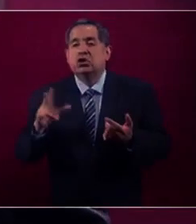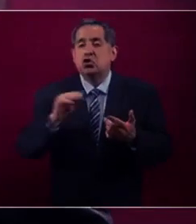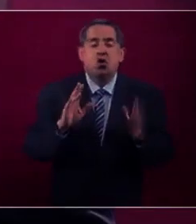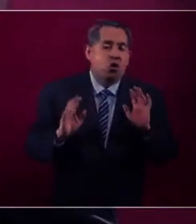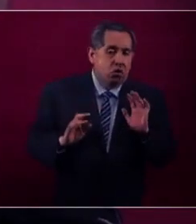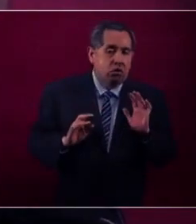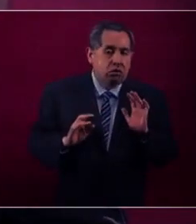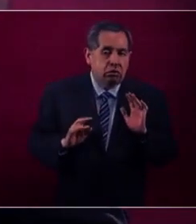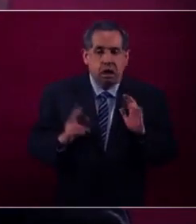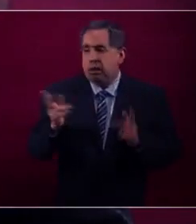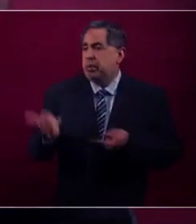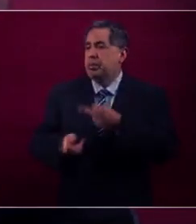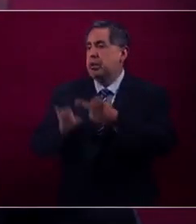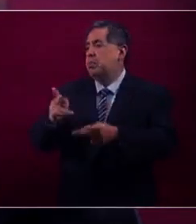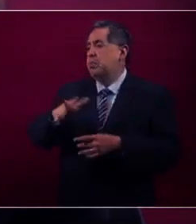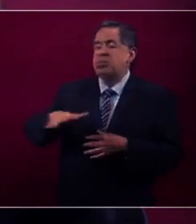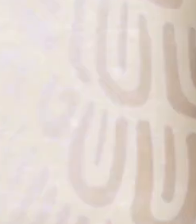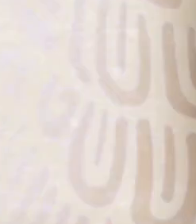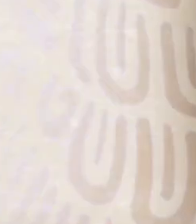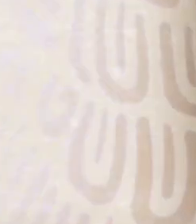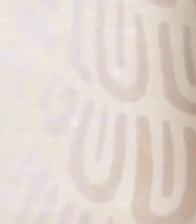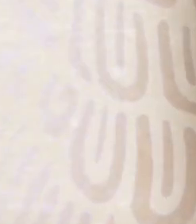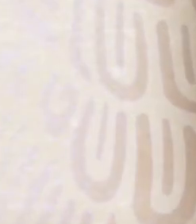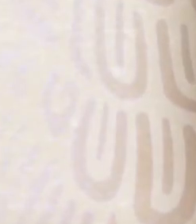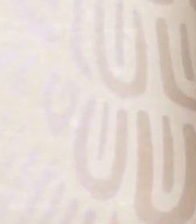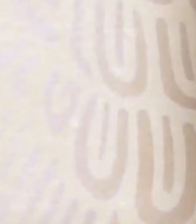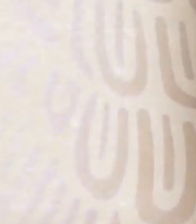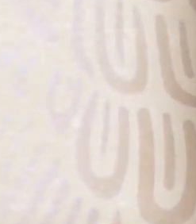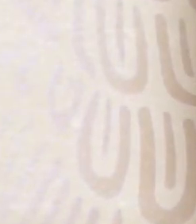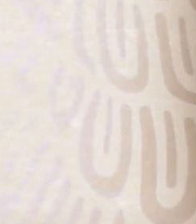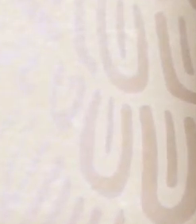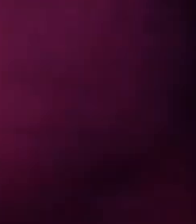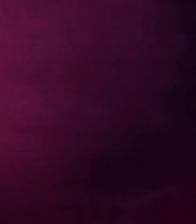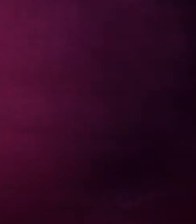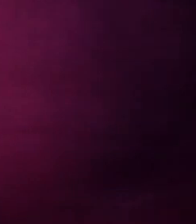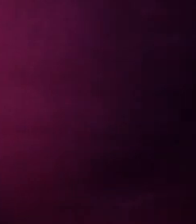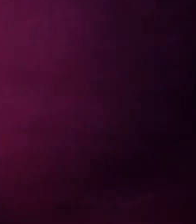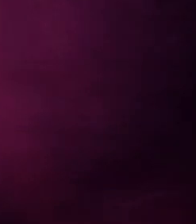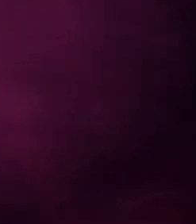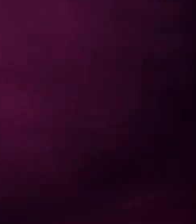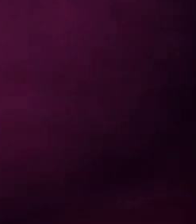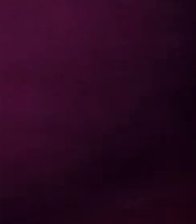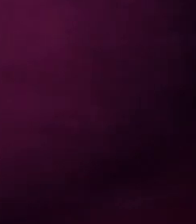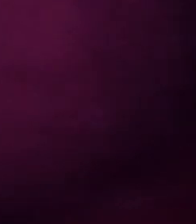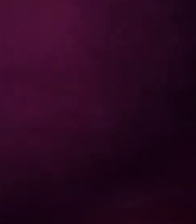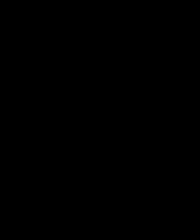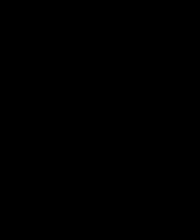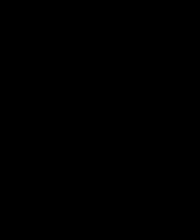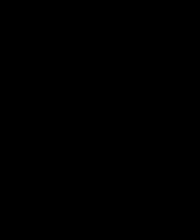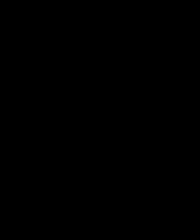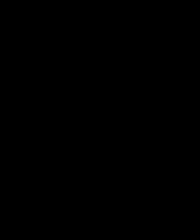si se les juzga o no. Quédate en casa. Gobierno de México.